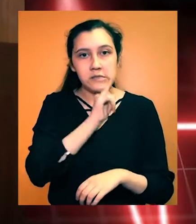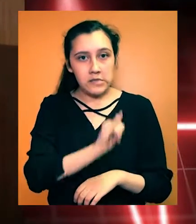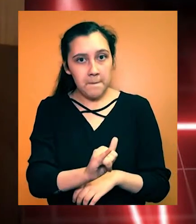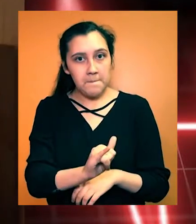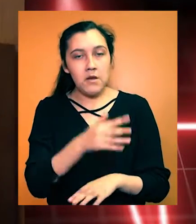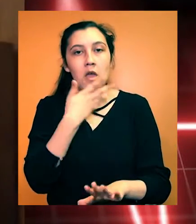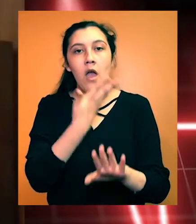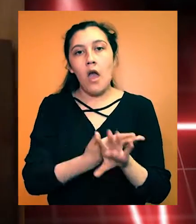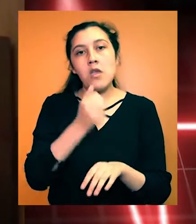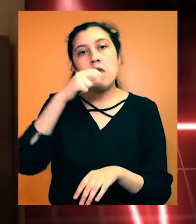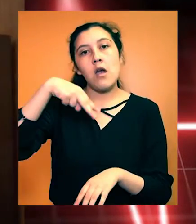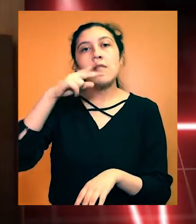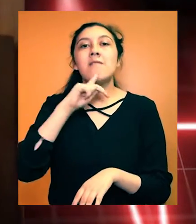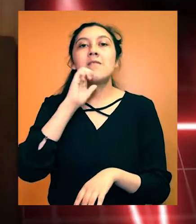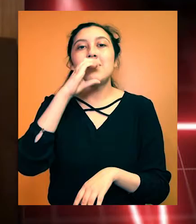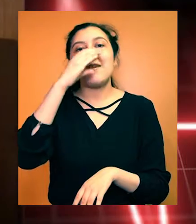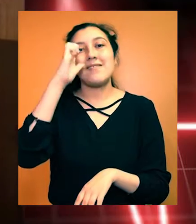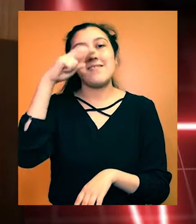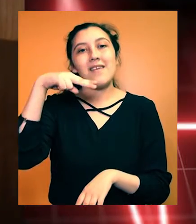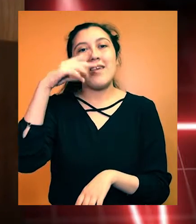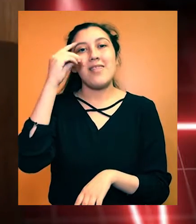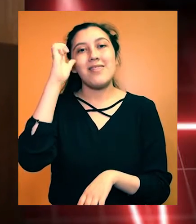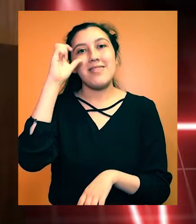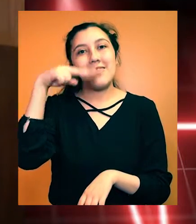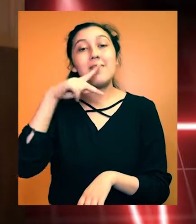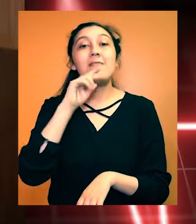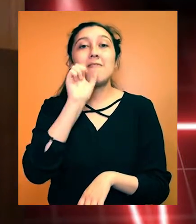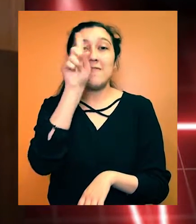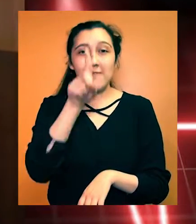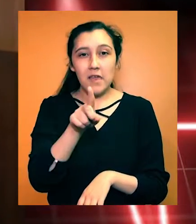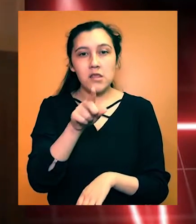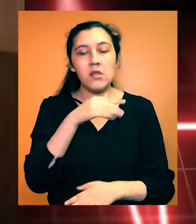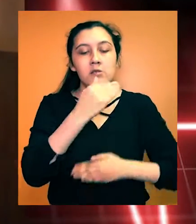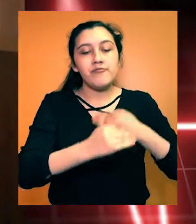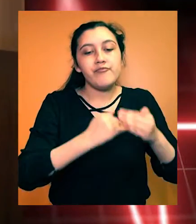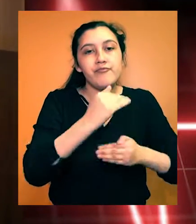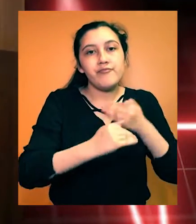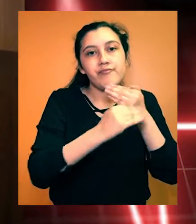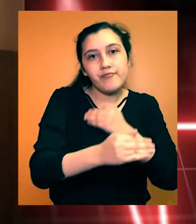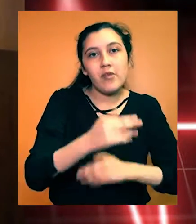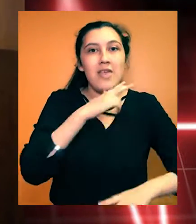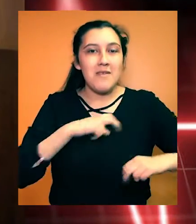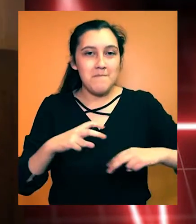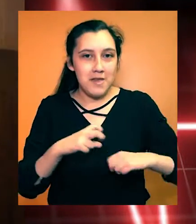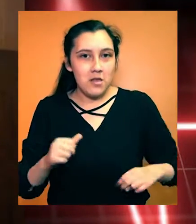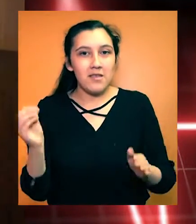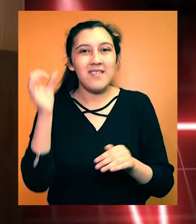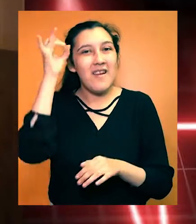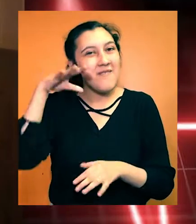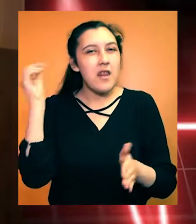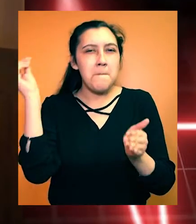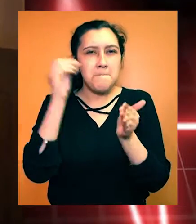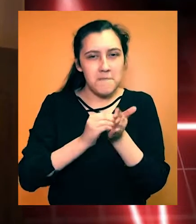siempre quedan antecedentes, es decir, uno detiene una banda delictual, pero eso no quiere decir que el caso se cierre y nosotros seguimos investigando, seguimos indagando y reuniendo